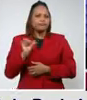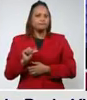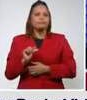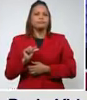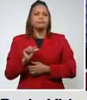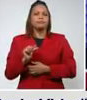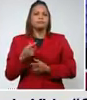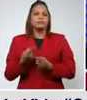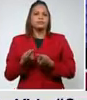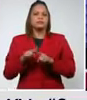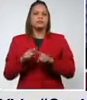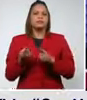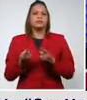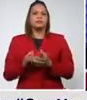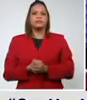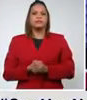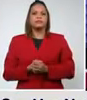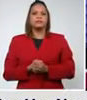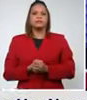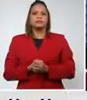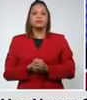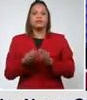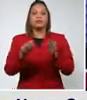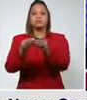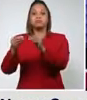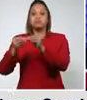traduce la alta transmisión